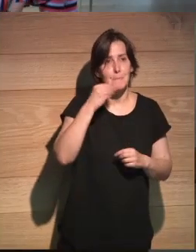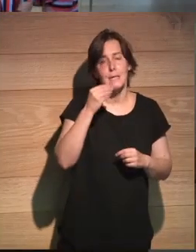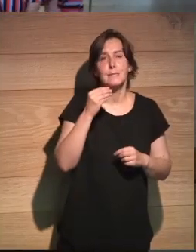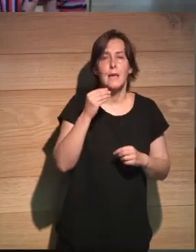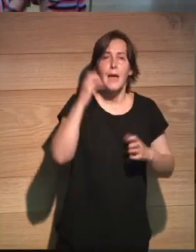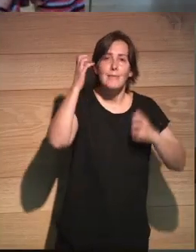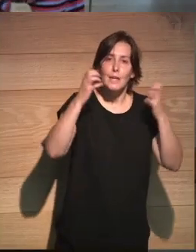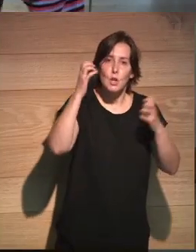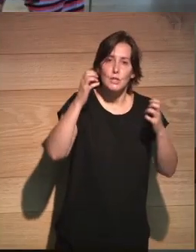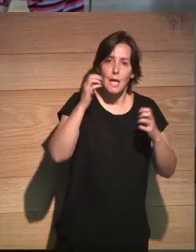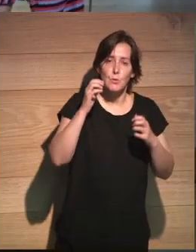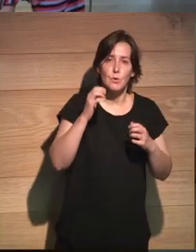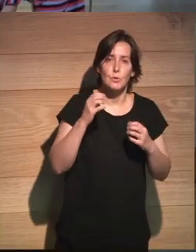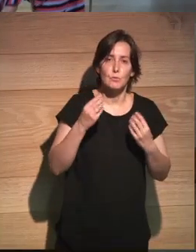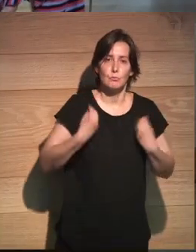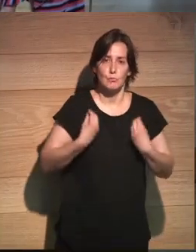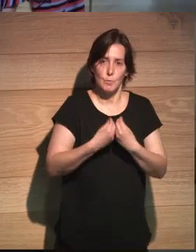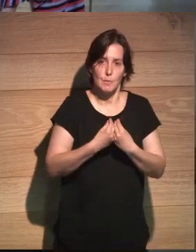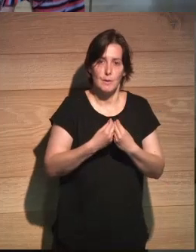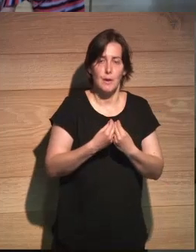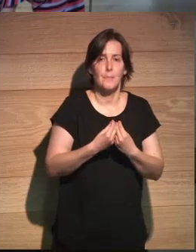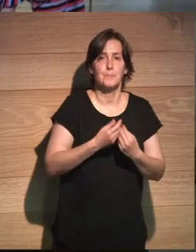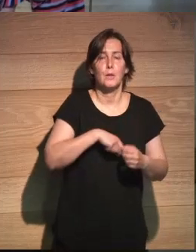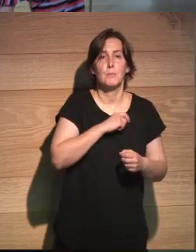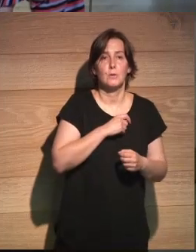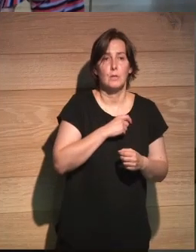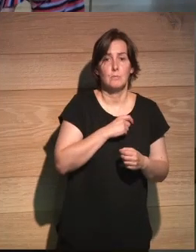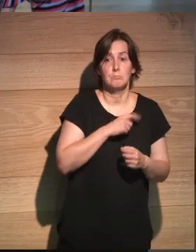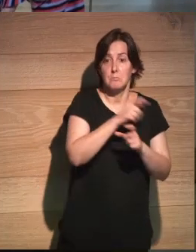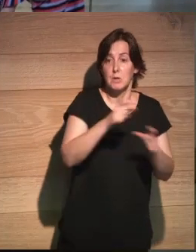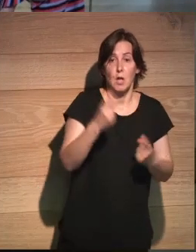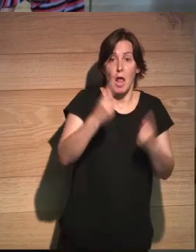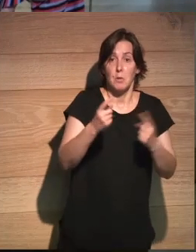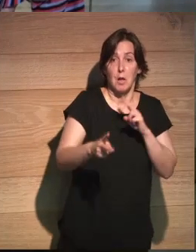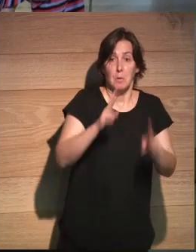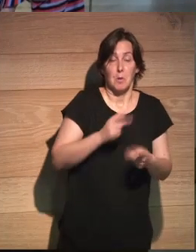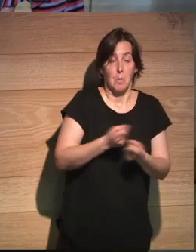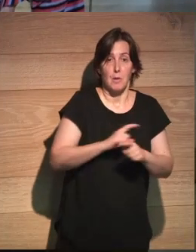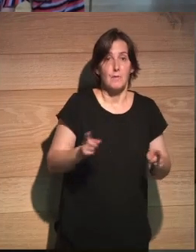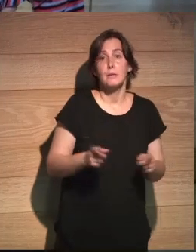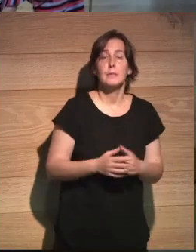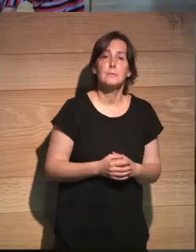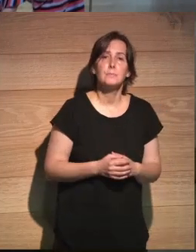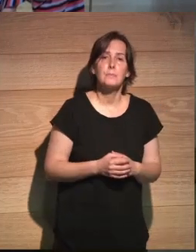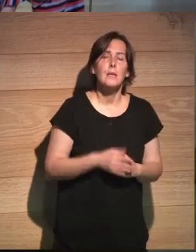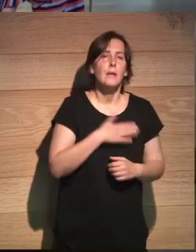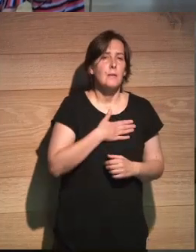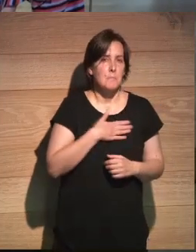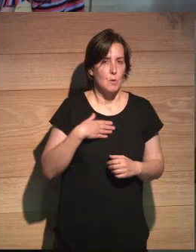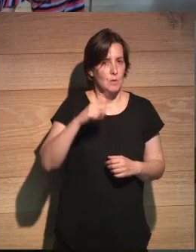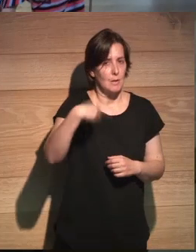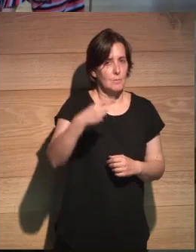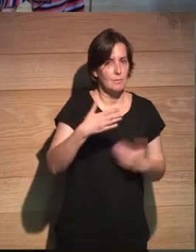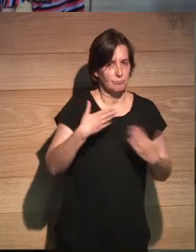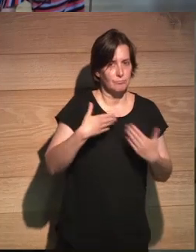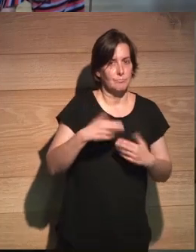dinosaurios. Es posible que sea porque muchas personas no necesitan respuestas sobre este asunto en particular. También me gustaría que habláramos luego de